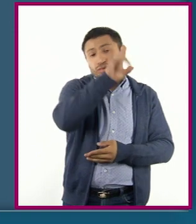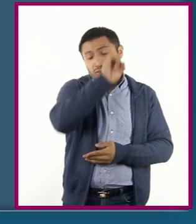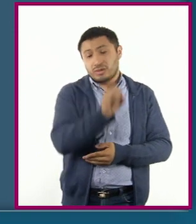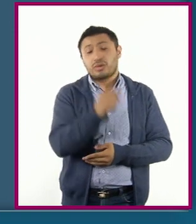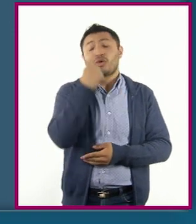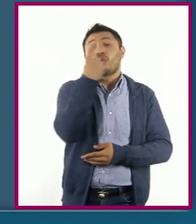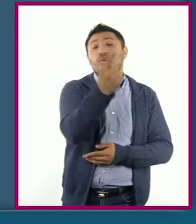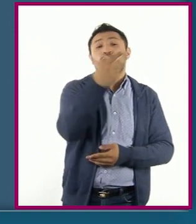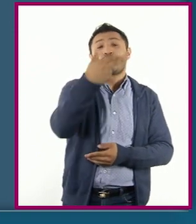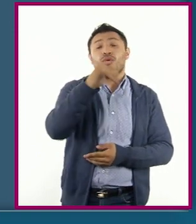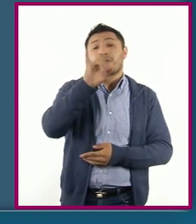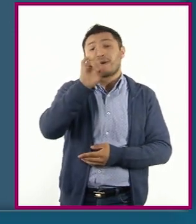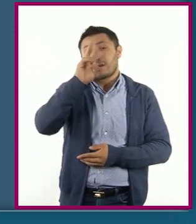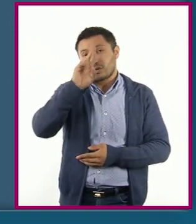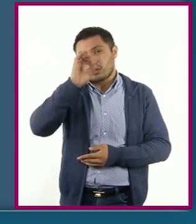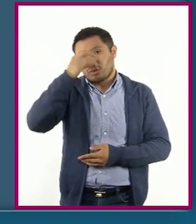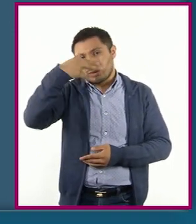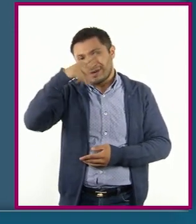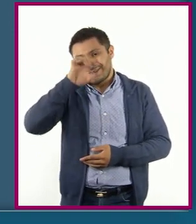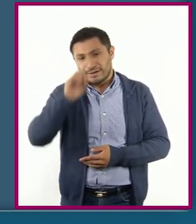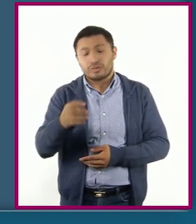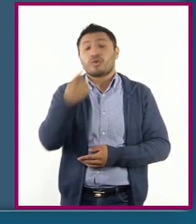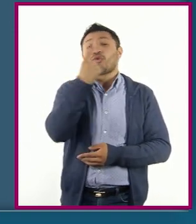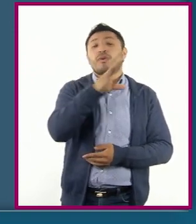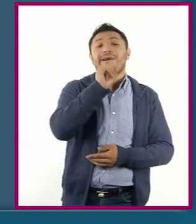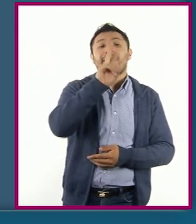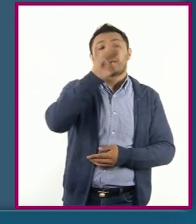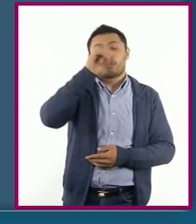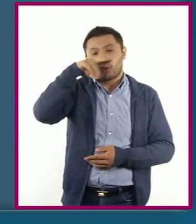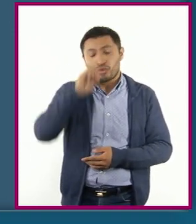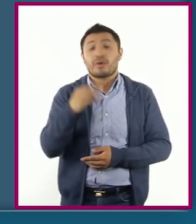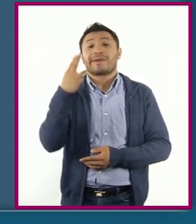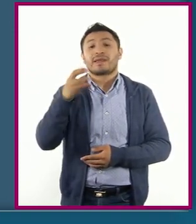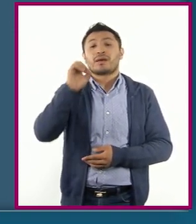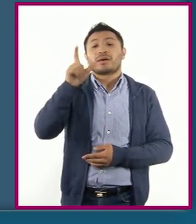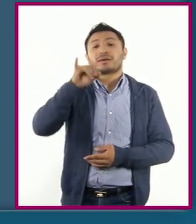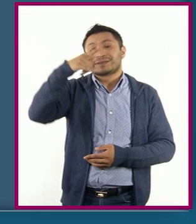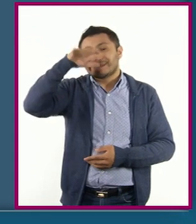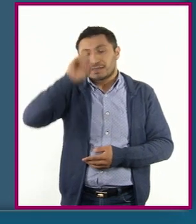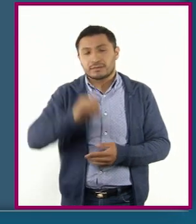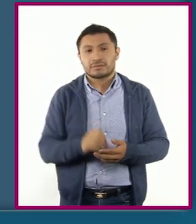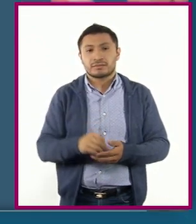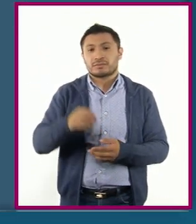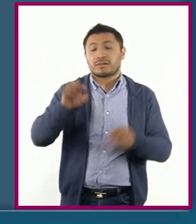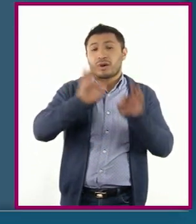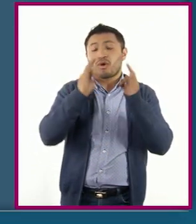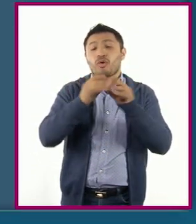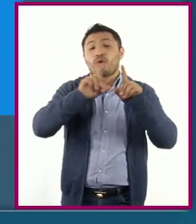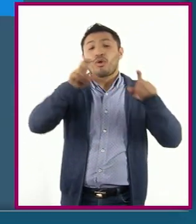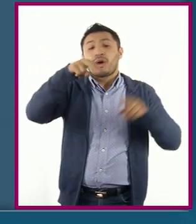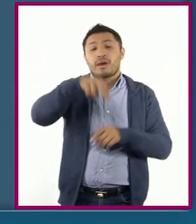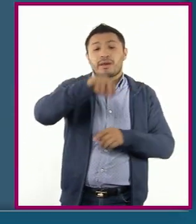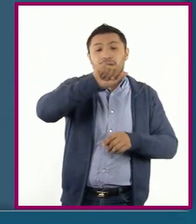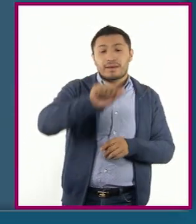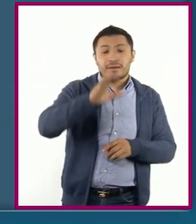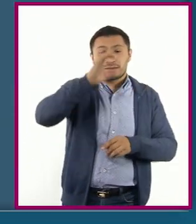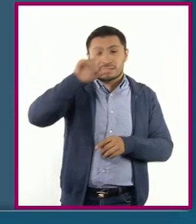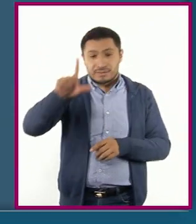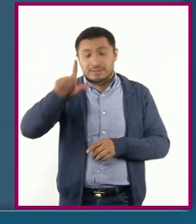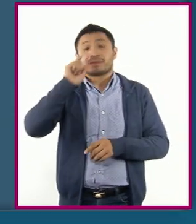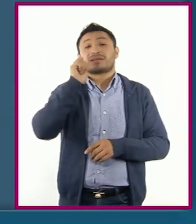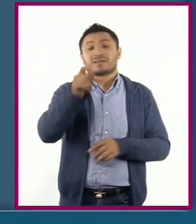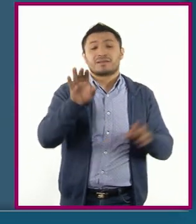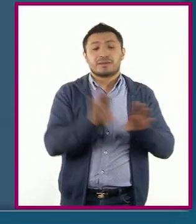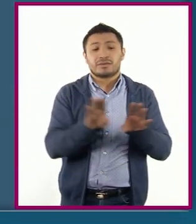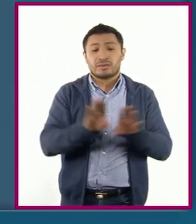estructura, lo llamamos grafito. Imaginen las posibilidades de que interaccionen químicamente los átomos de los elementos.